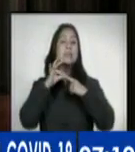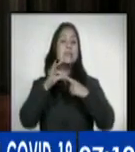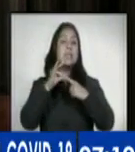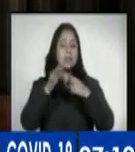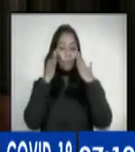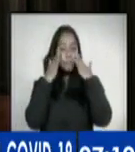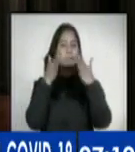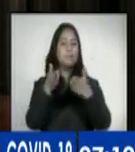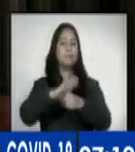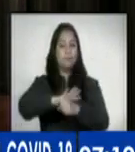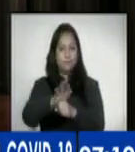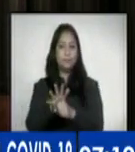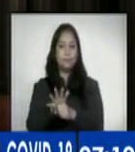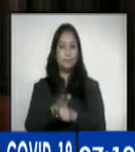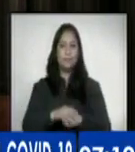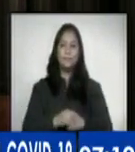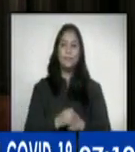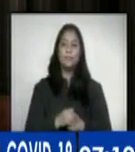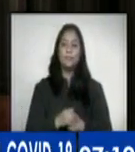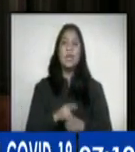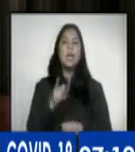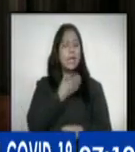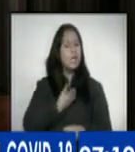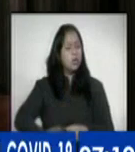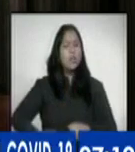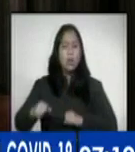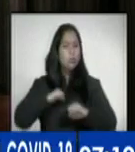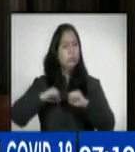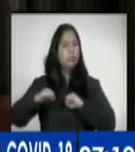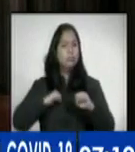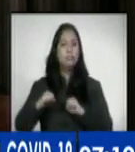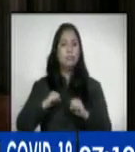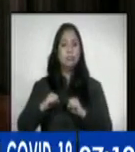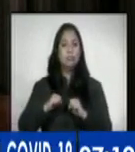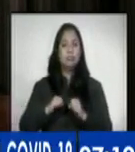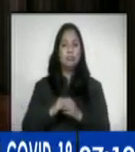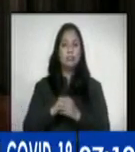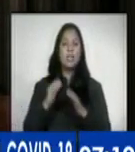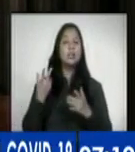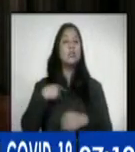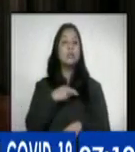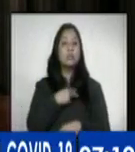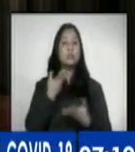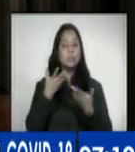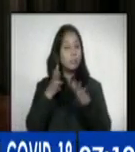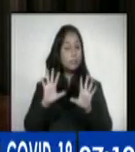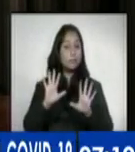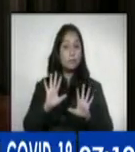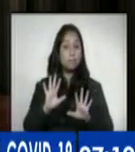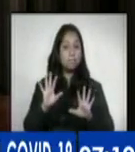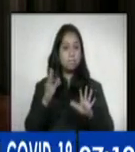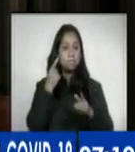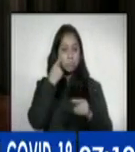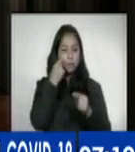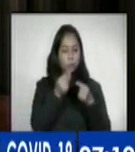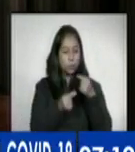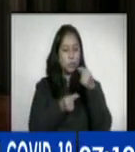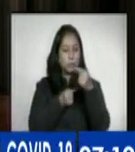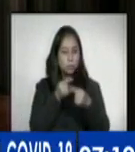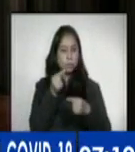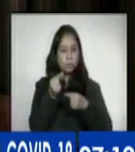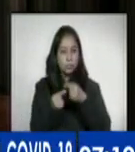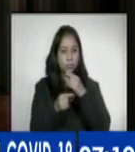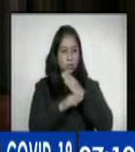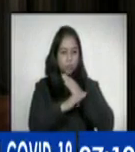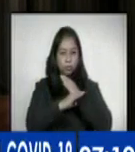del coronavirus. El gobierno está trabajando. Hemos tomado todas las medidas poco a poco.